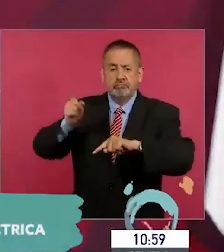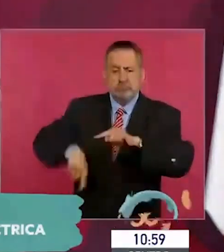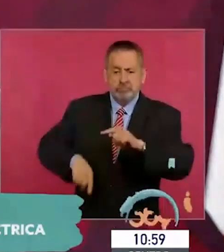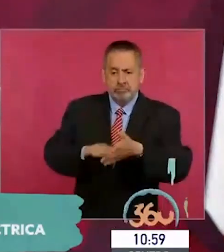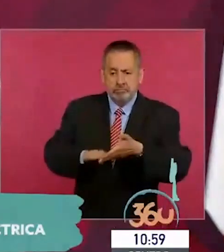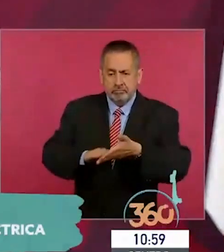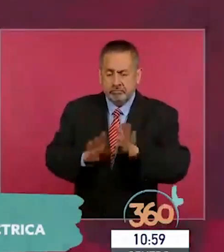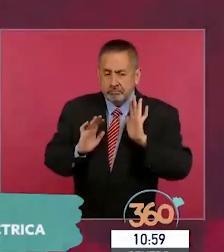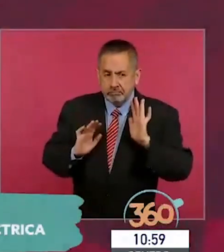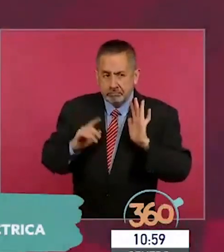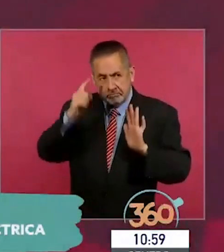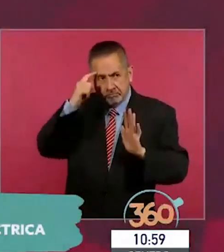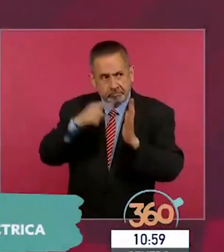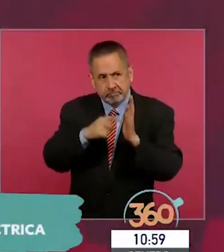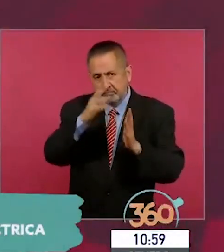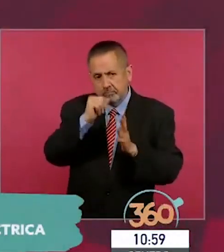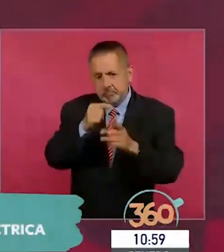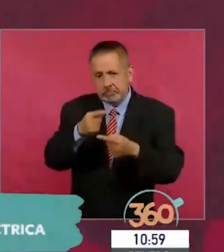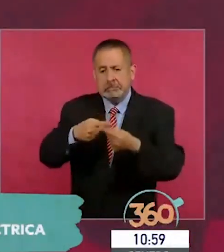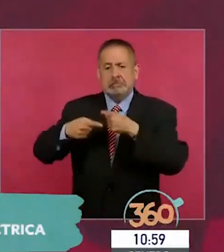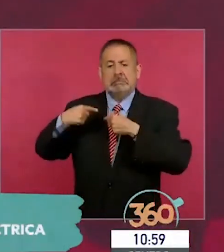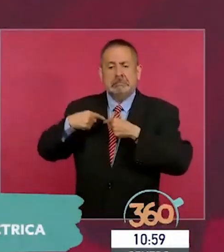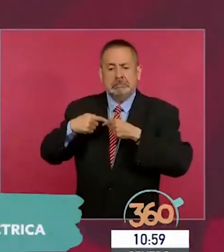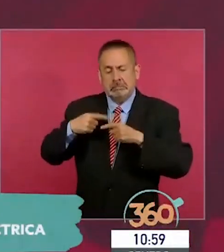Creo que no.